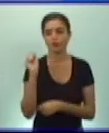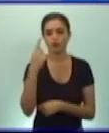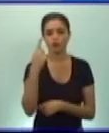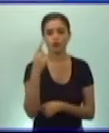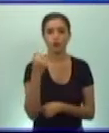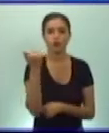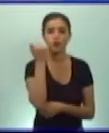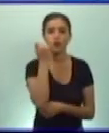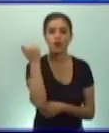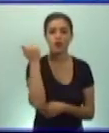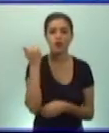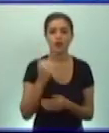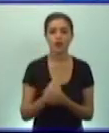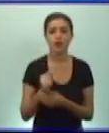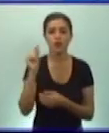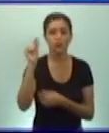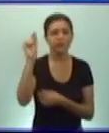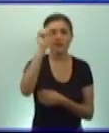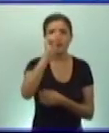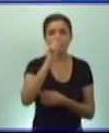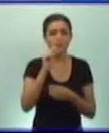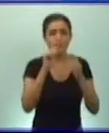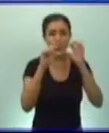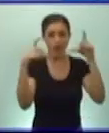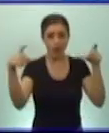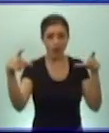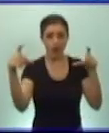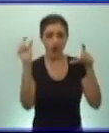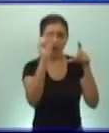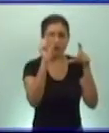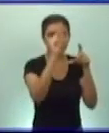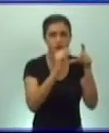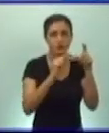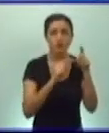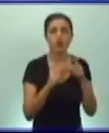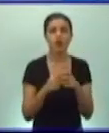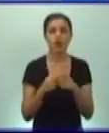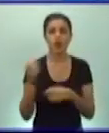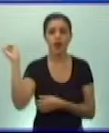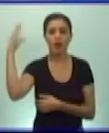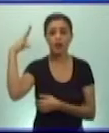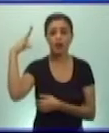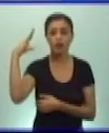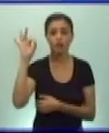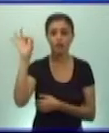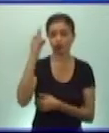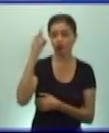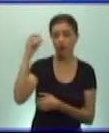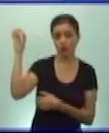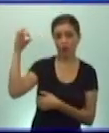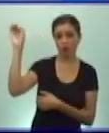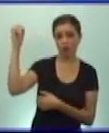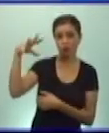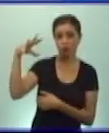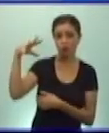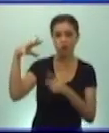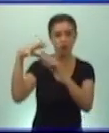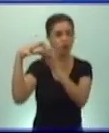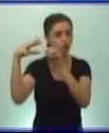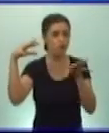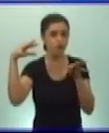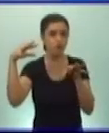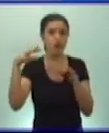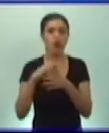hielo. Y en esos pequeñísimos cristales de hielo, la luz solar se refracta como si fuera un prisma, de